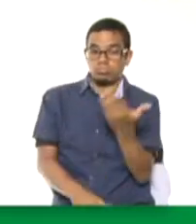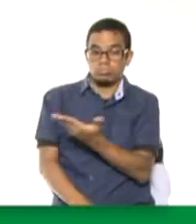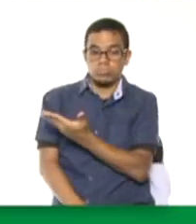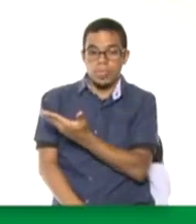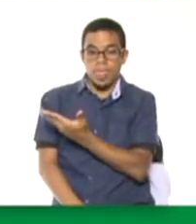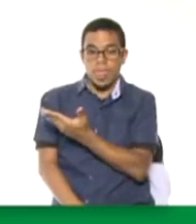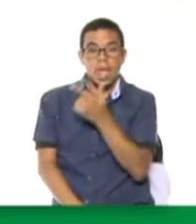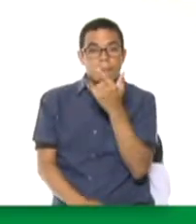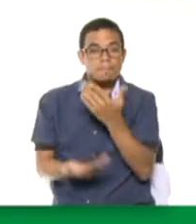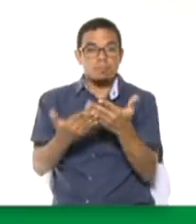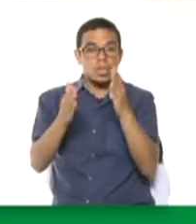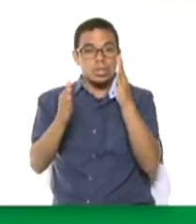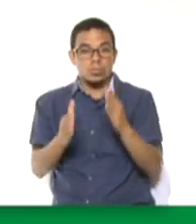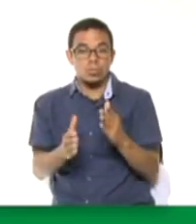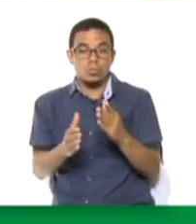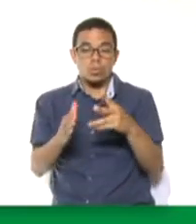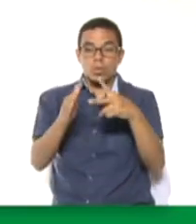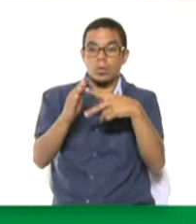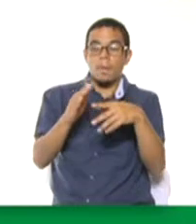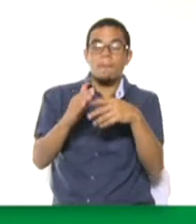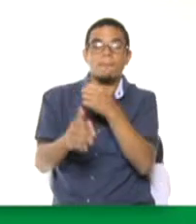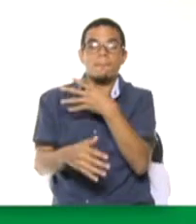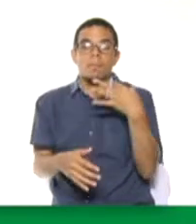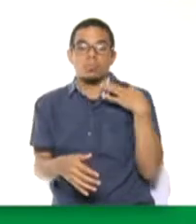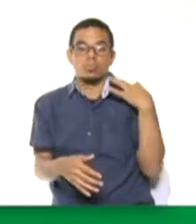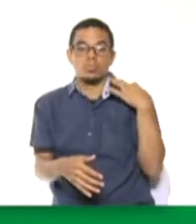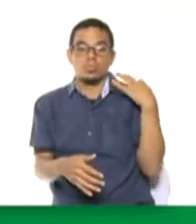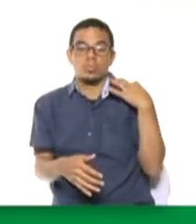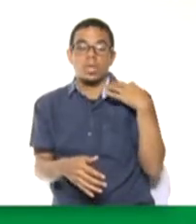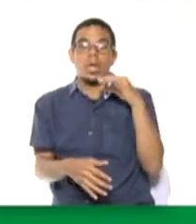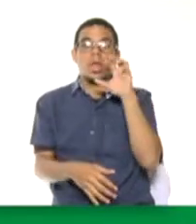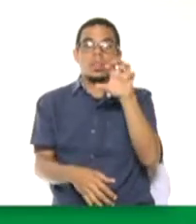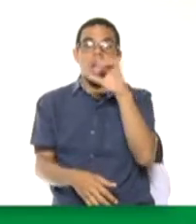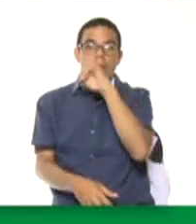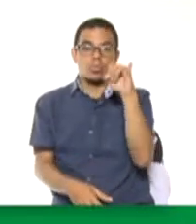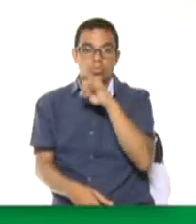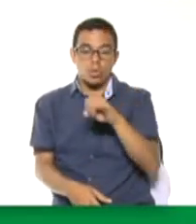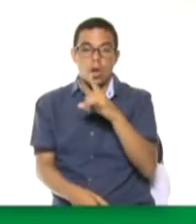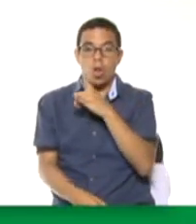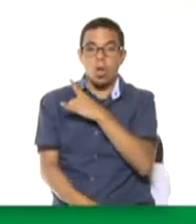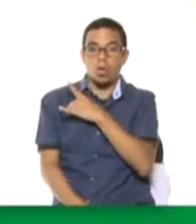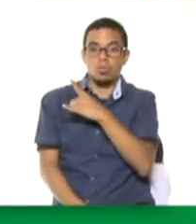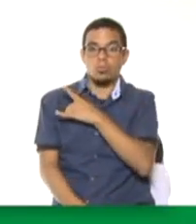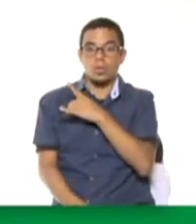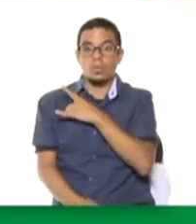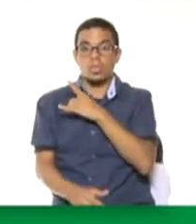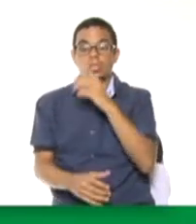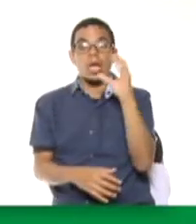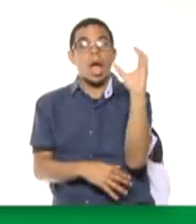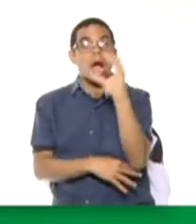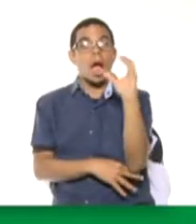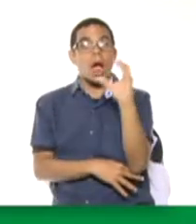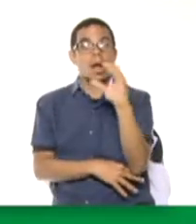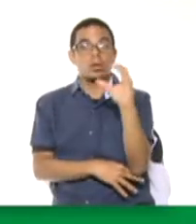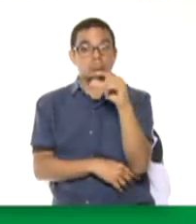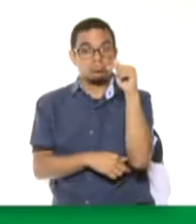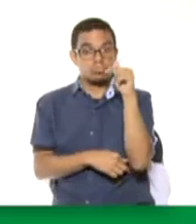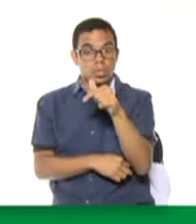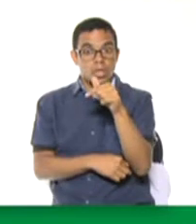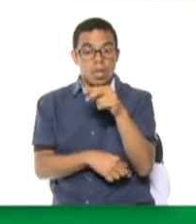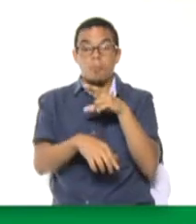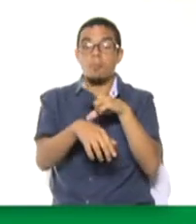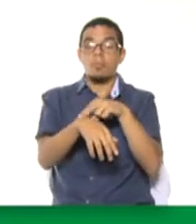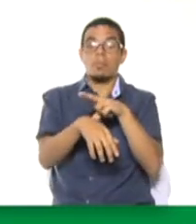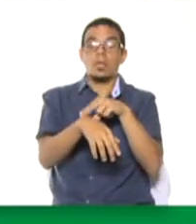Ocando estudió la primaria y la secundaria en el estado Zulia y la universidad en Caracas, donde egresó de